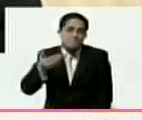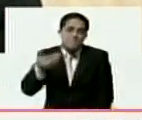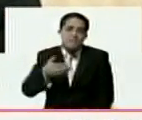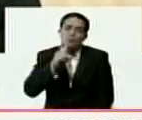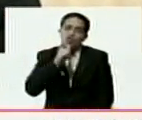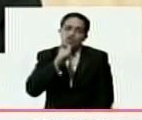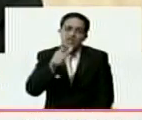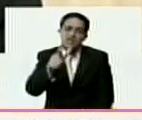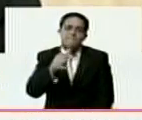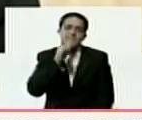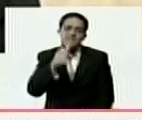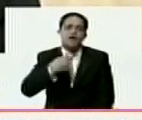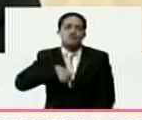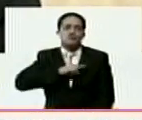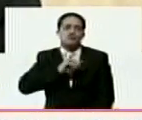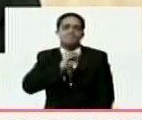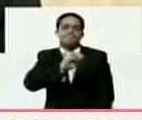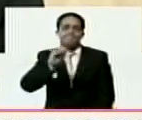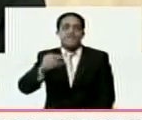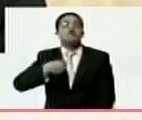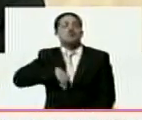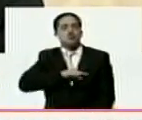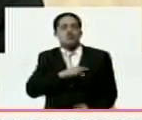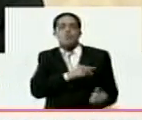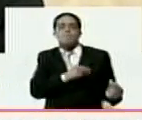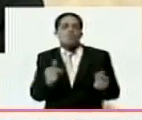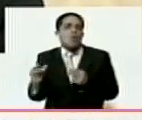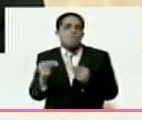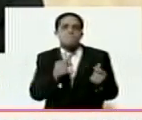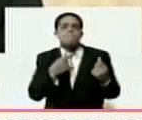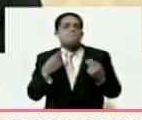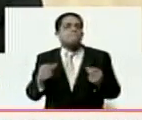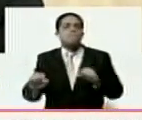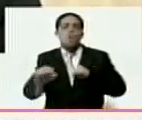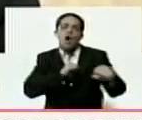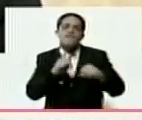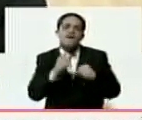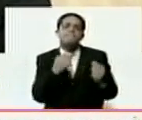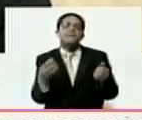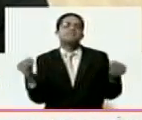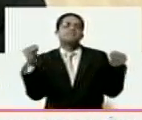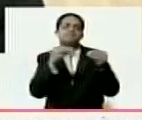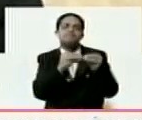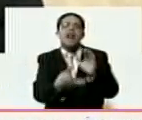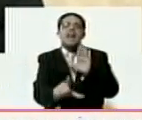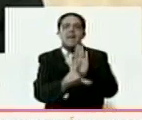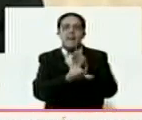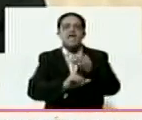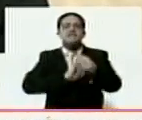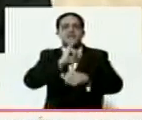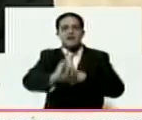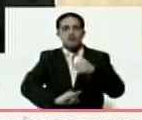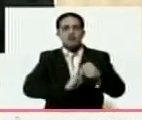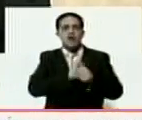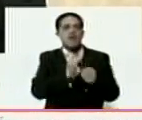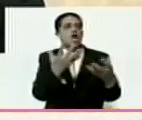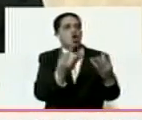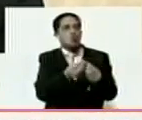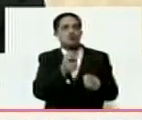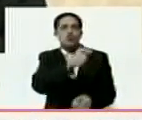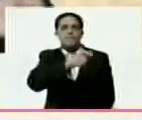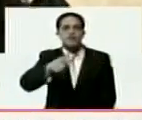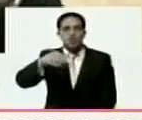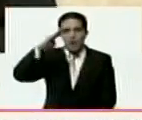transmitirle. Estamos actuando apegados al derecho internacional, estamos actuando con nuestra Fuerza Armada, con nuestros órganos